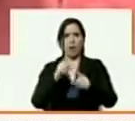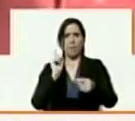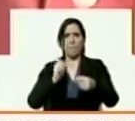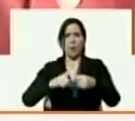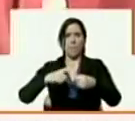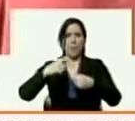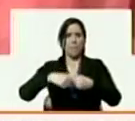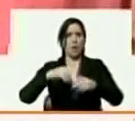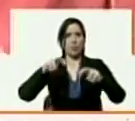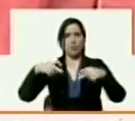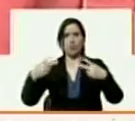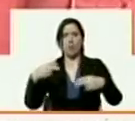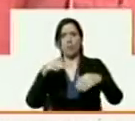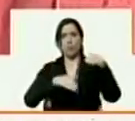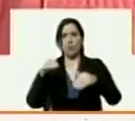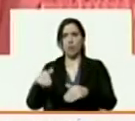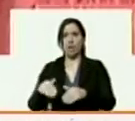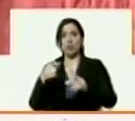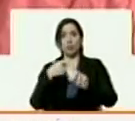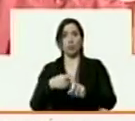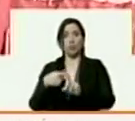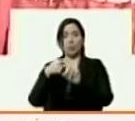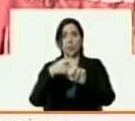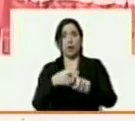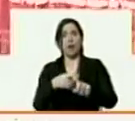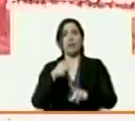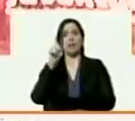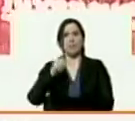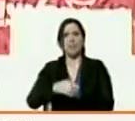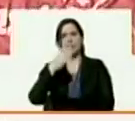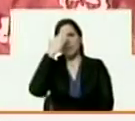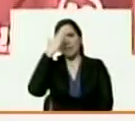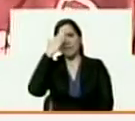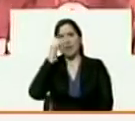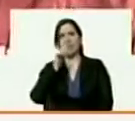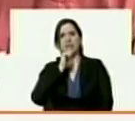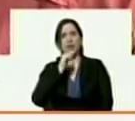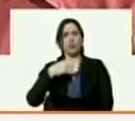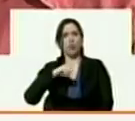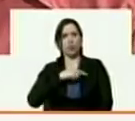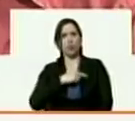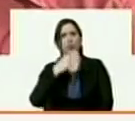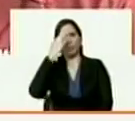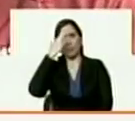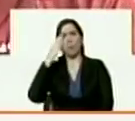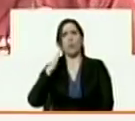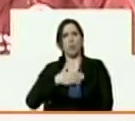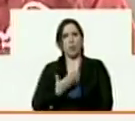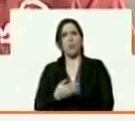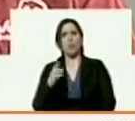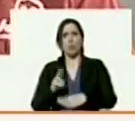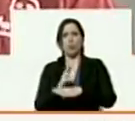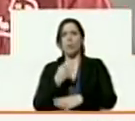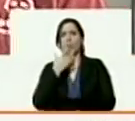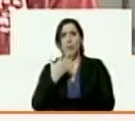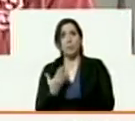votantes, sumar dentro de esto, saber con quién contamos y con quién no. Hay gente, y nosotros hemos de decirlo,